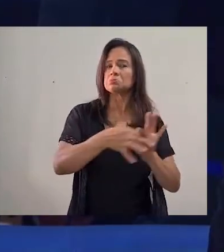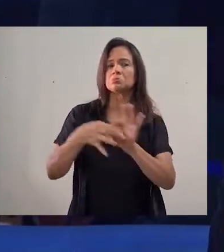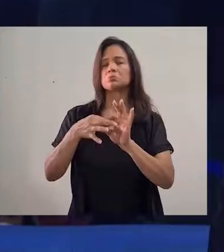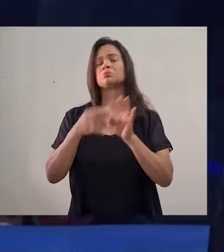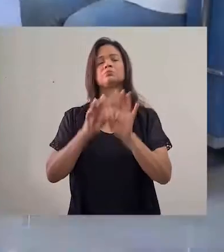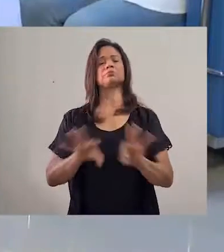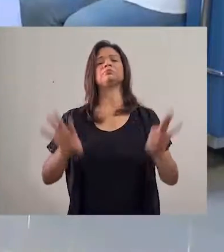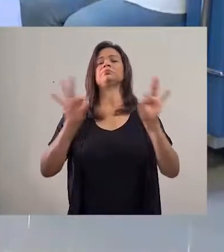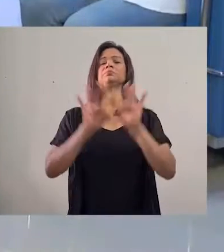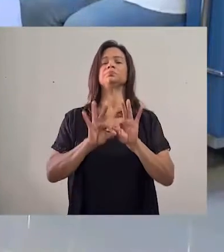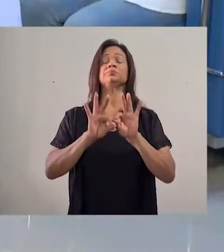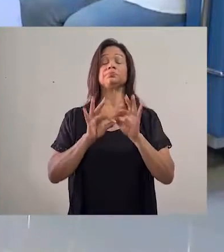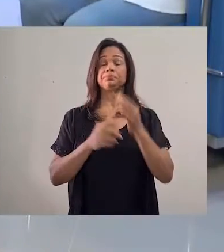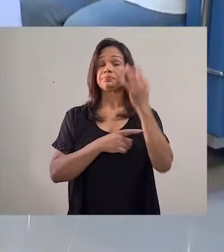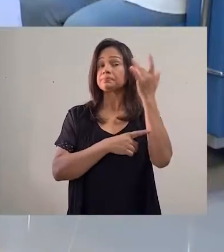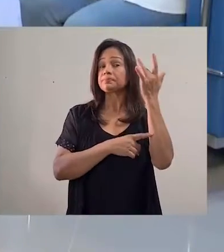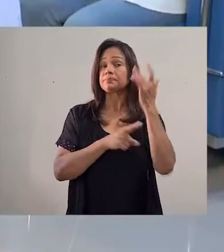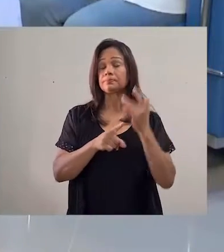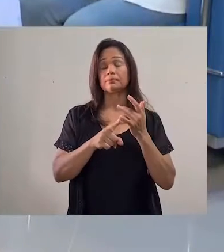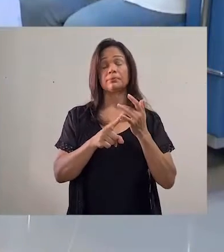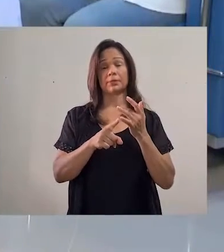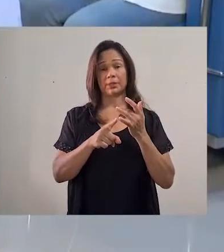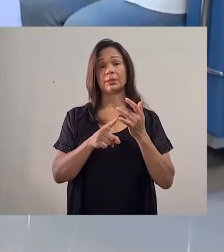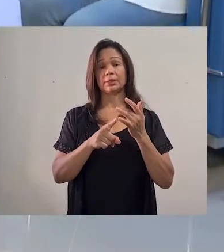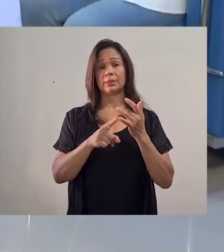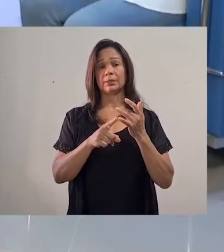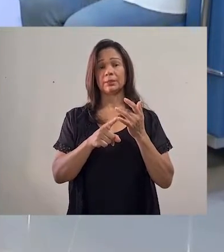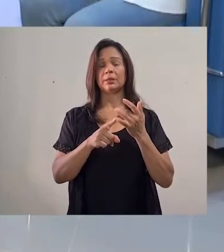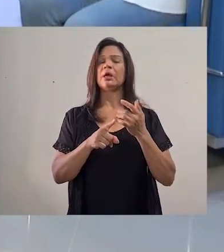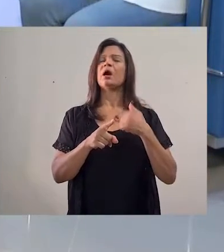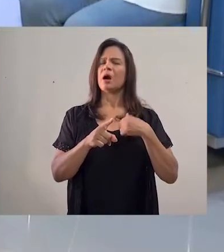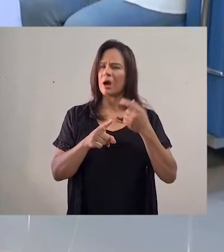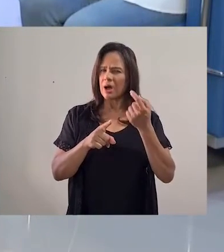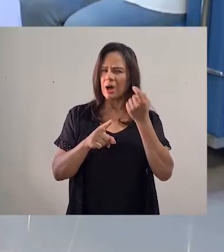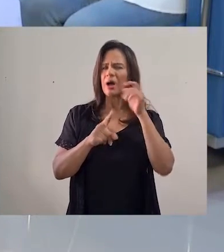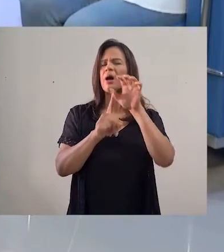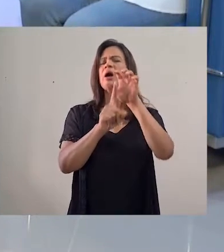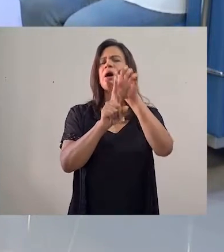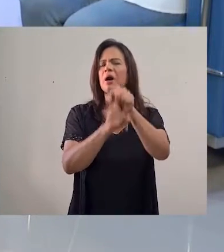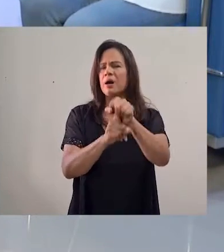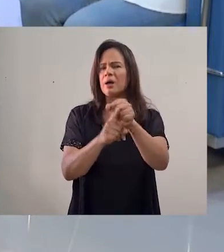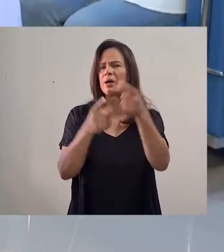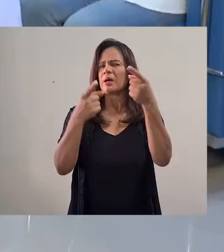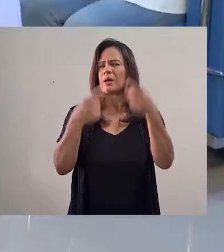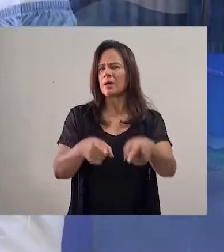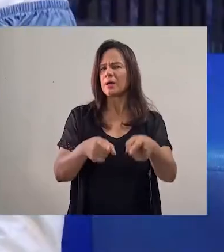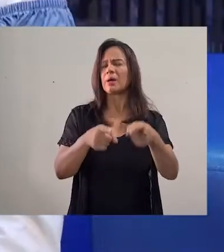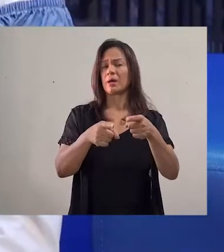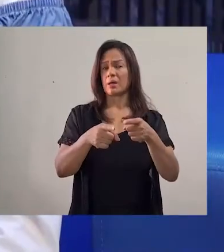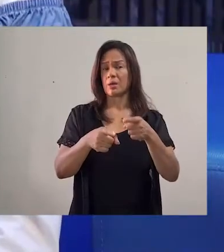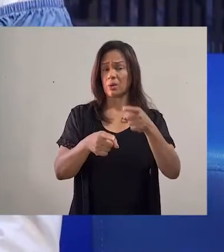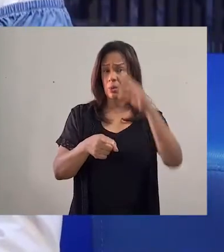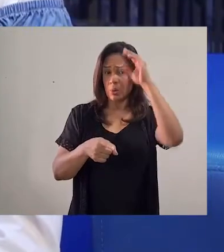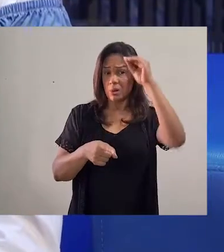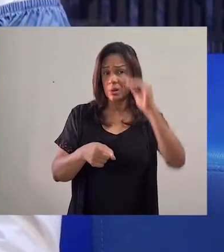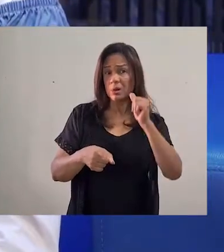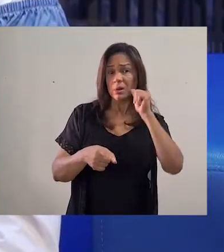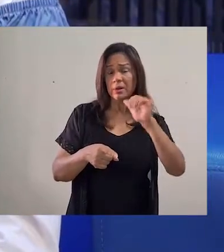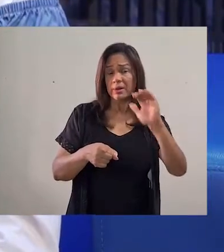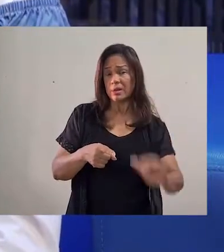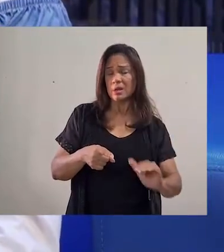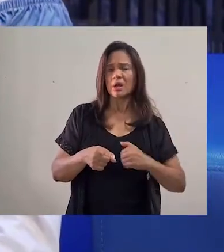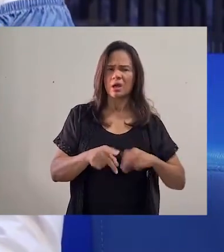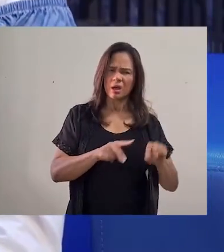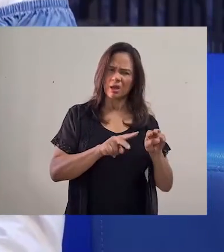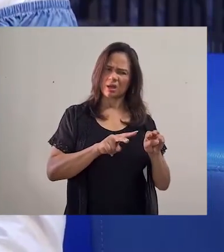pero eso no es el único. Eso es muy importante, porque normalmente nos damos cuenta de que está sucediendo algo con el